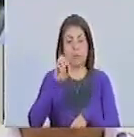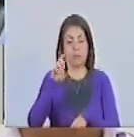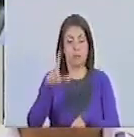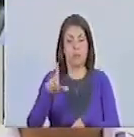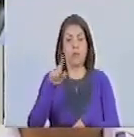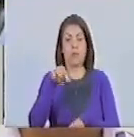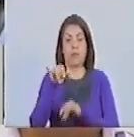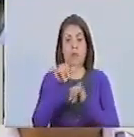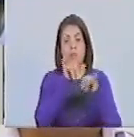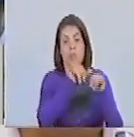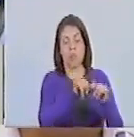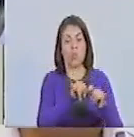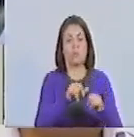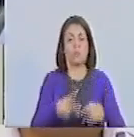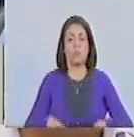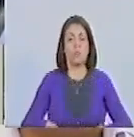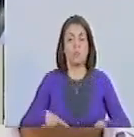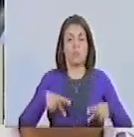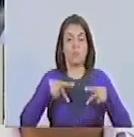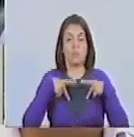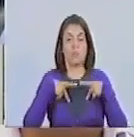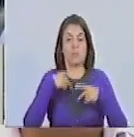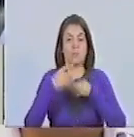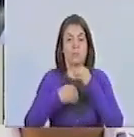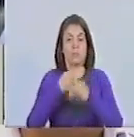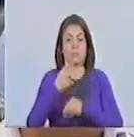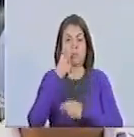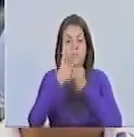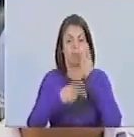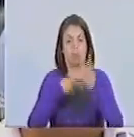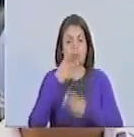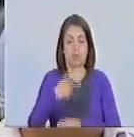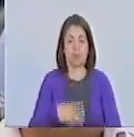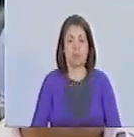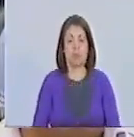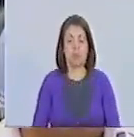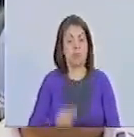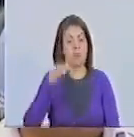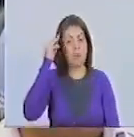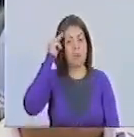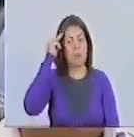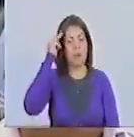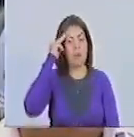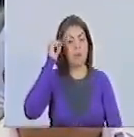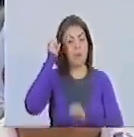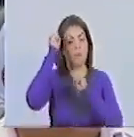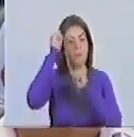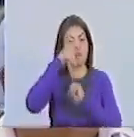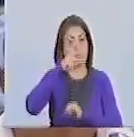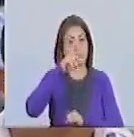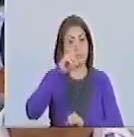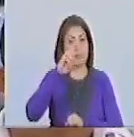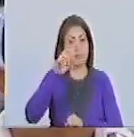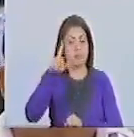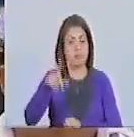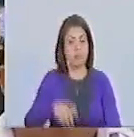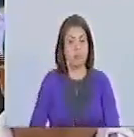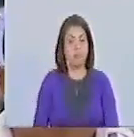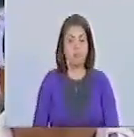parte y dio su vida, que hagamos un reconocimiento a su memoria. ¡Viva Noel Rodríguez!